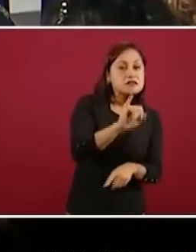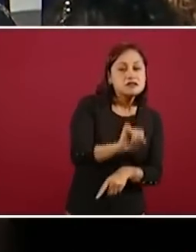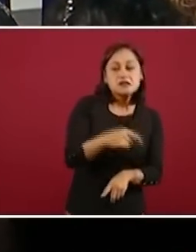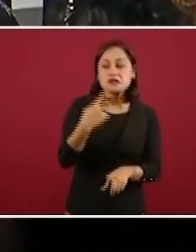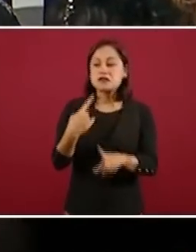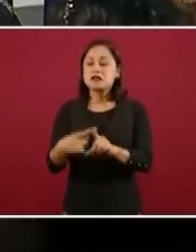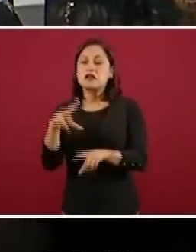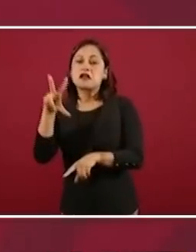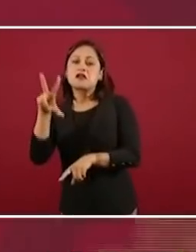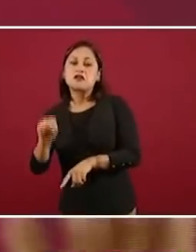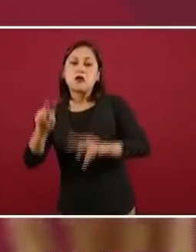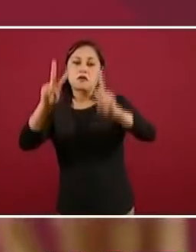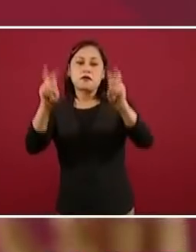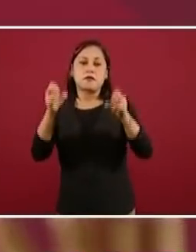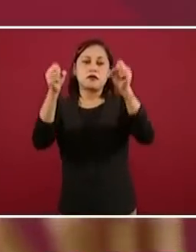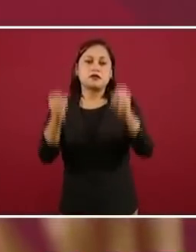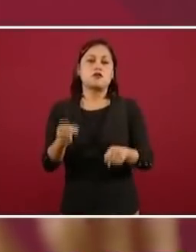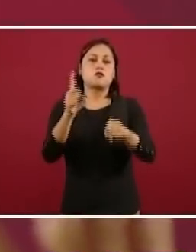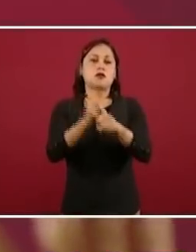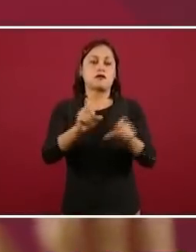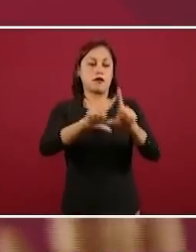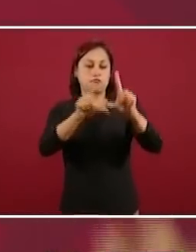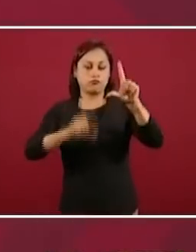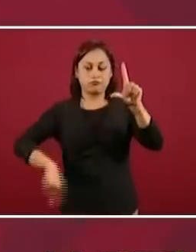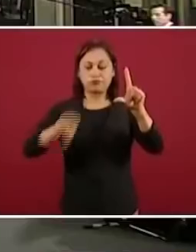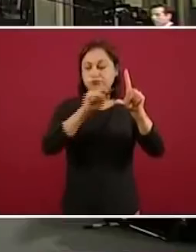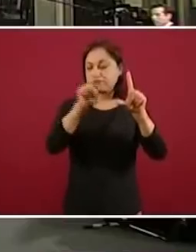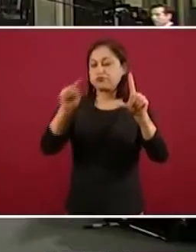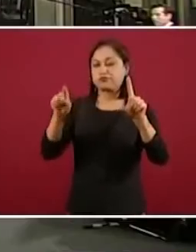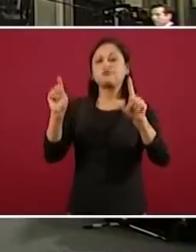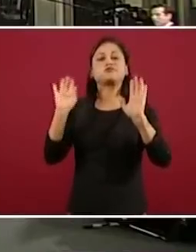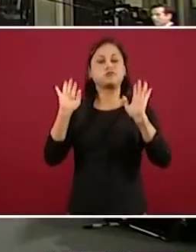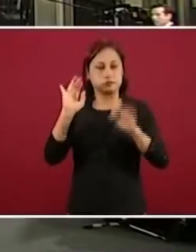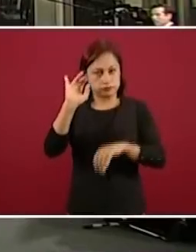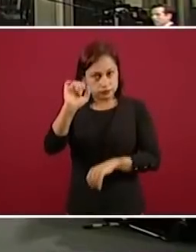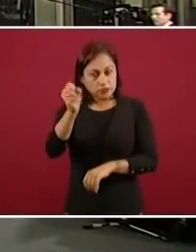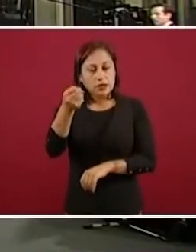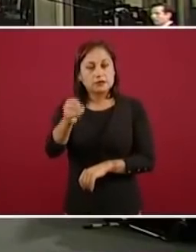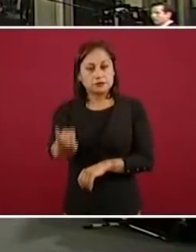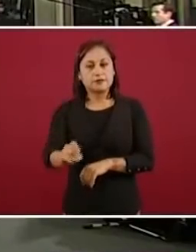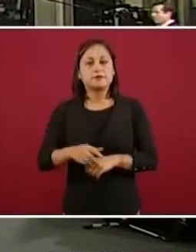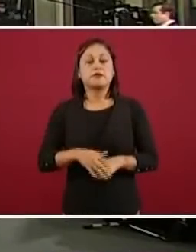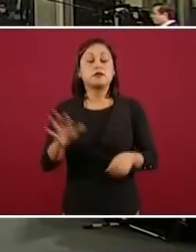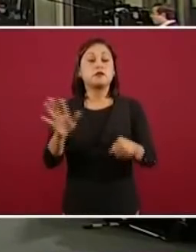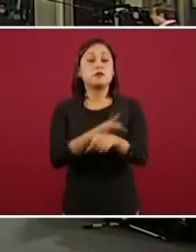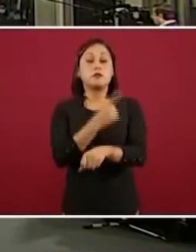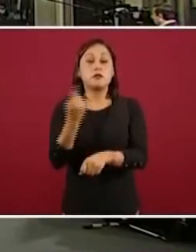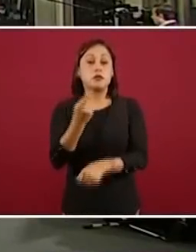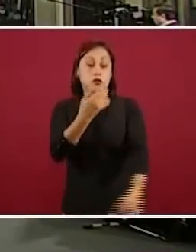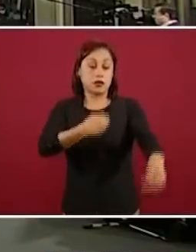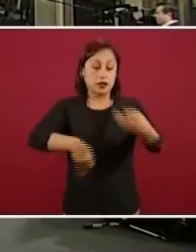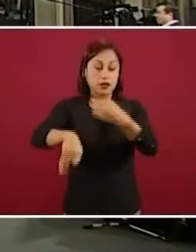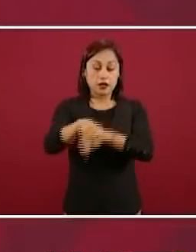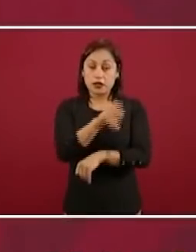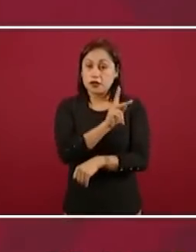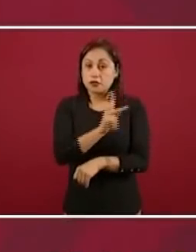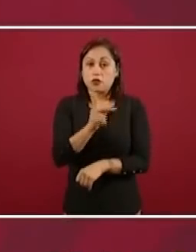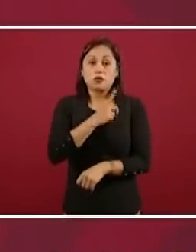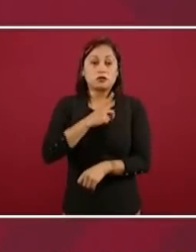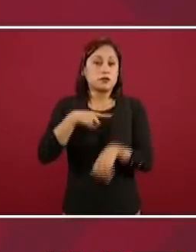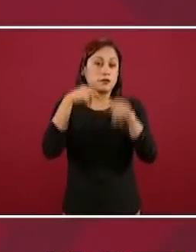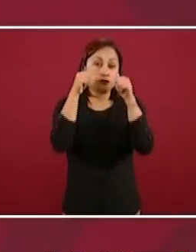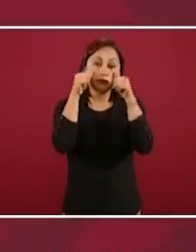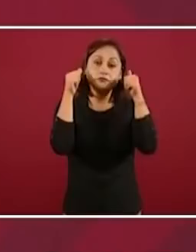la seguridad porque todos tenemos que aplicarnos y